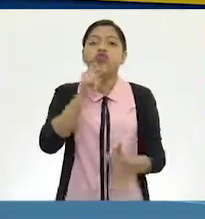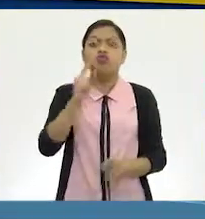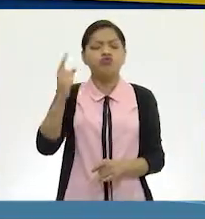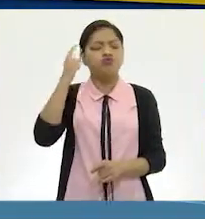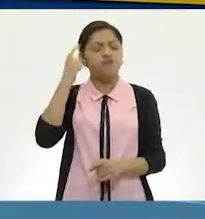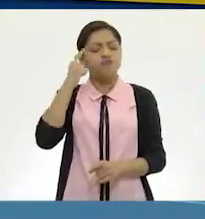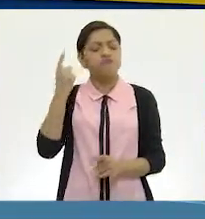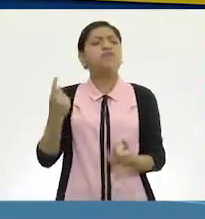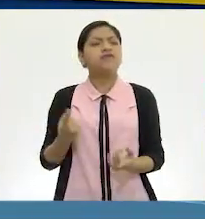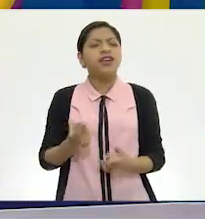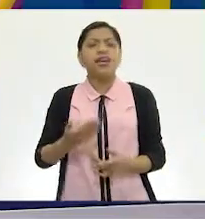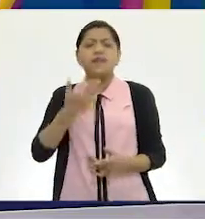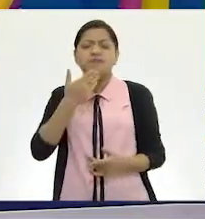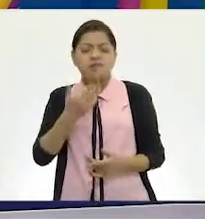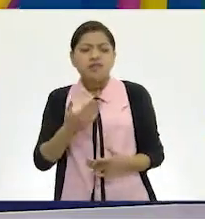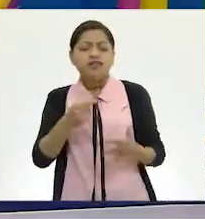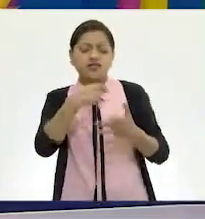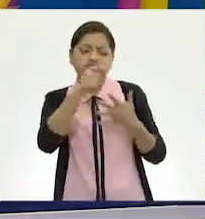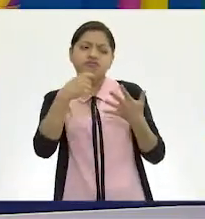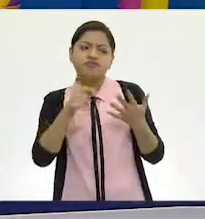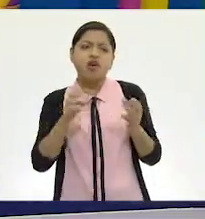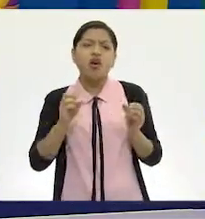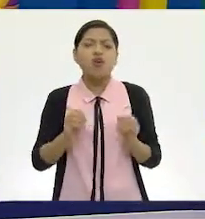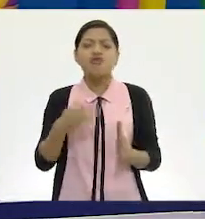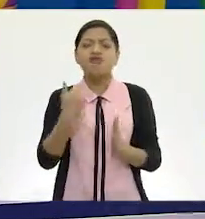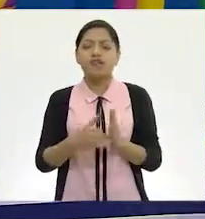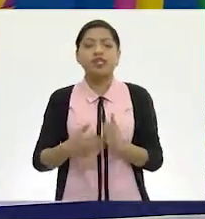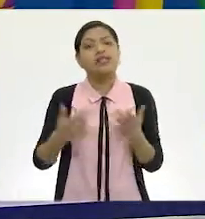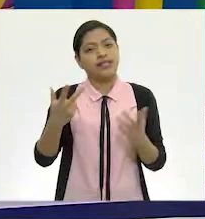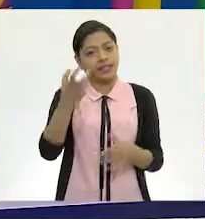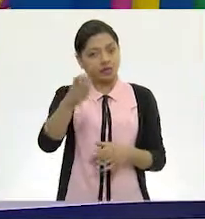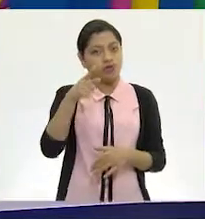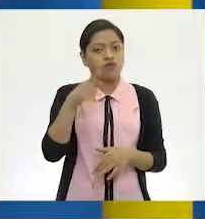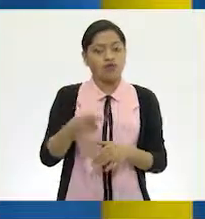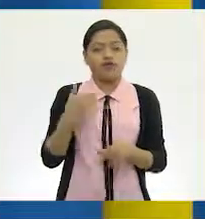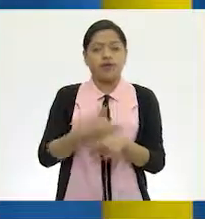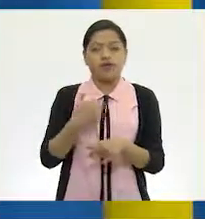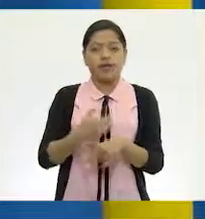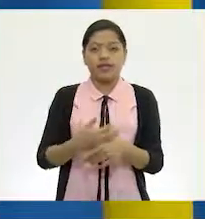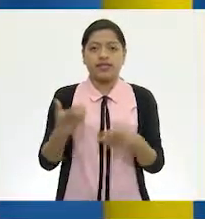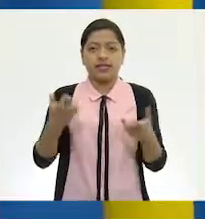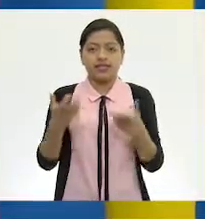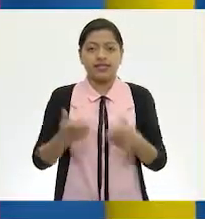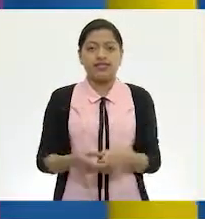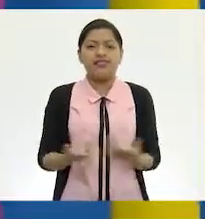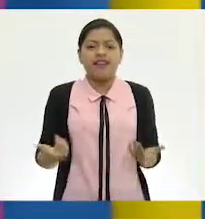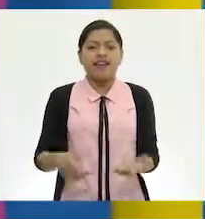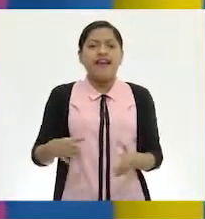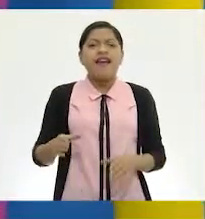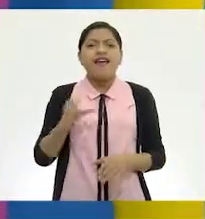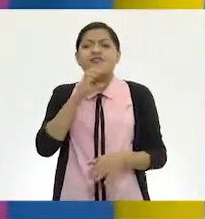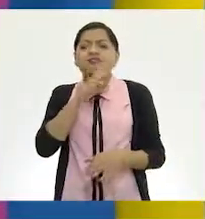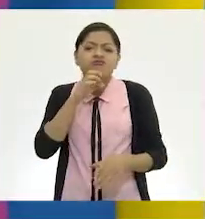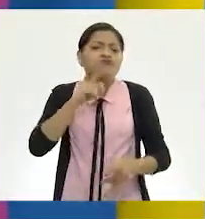crítico. ¡Perfecto! Pues yo ya estoy emocionada. ¿Qué vamos a hacer para empezar a fomentar esta